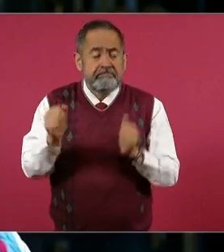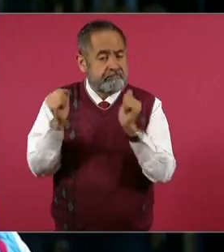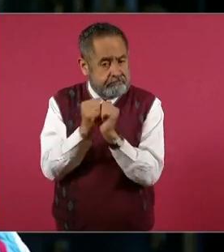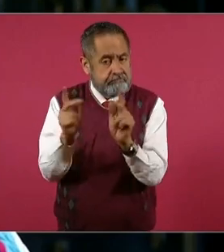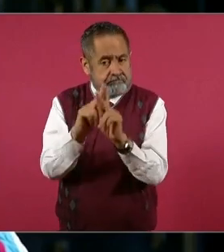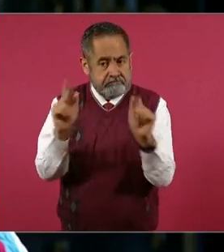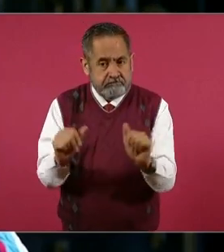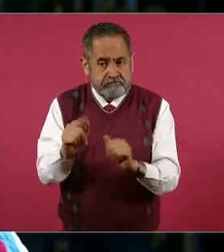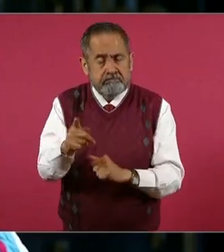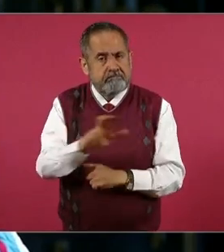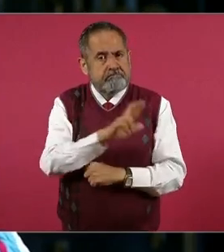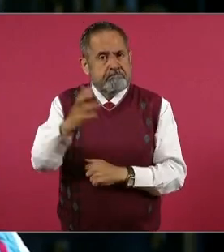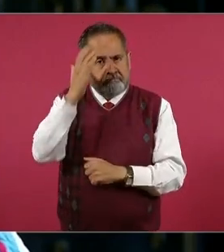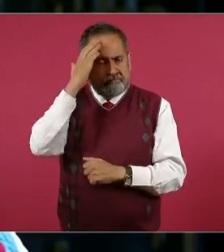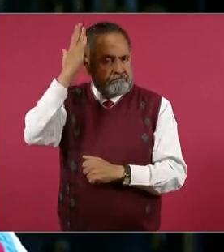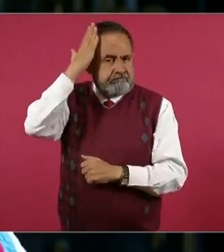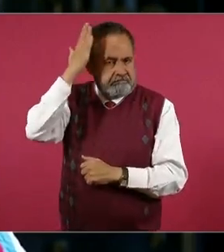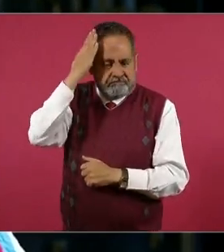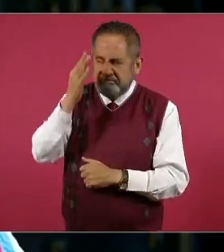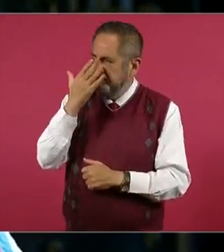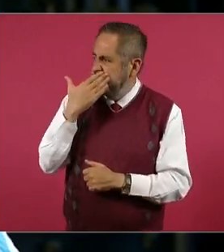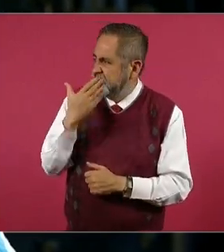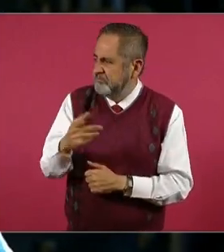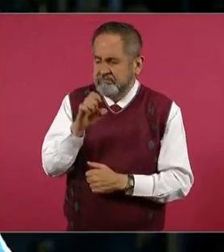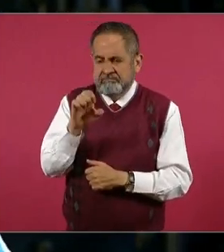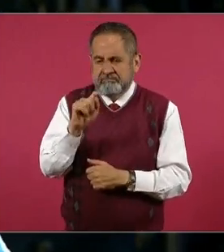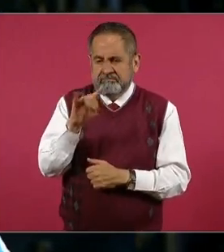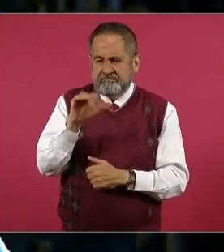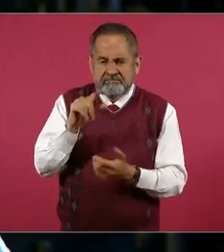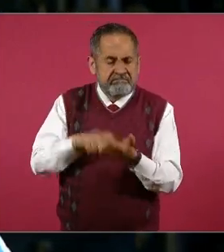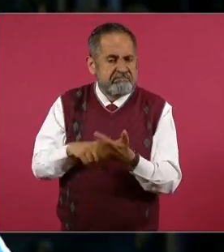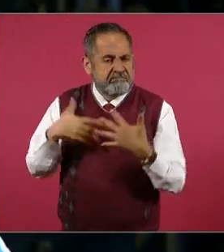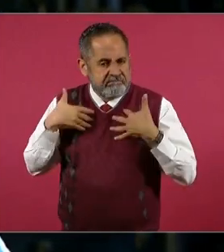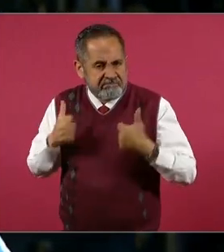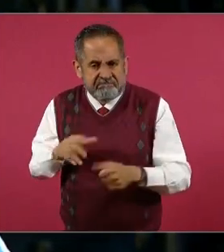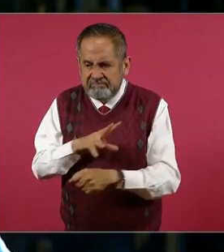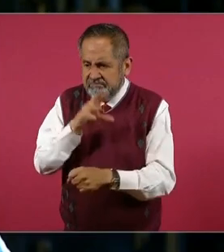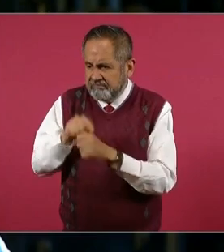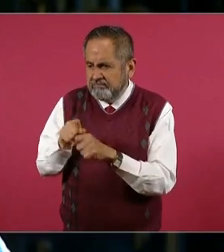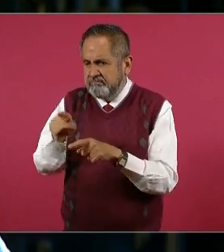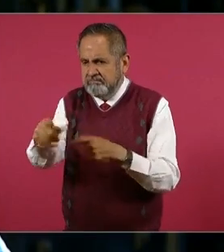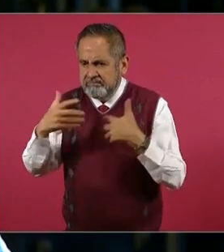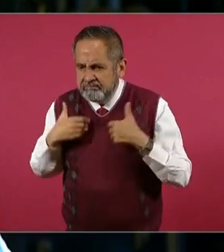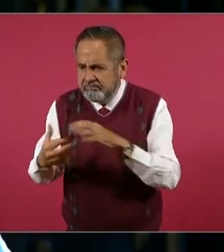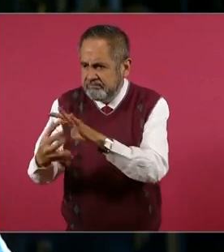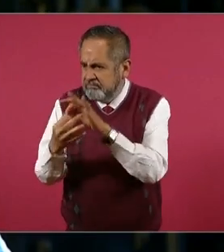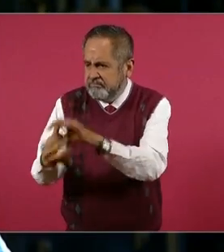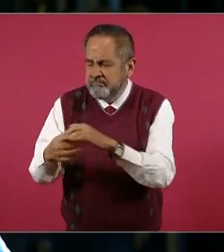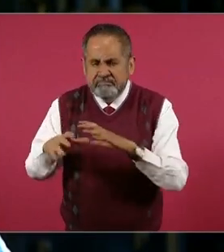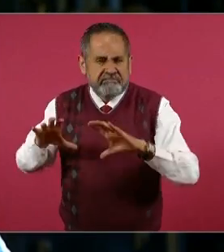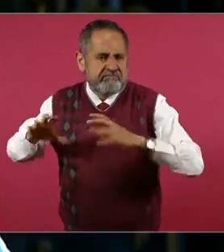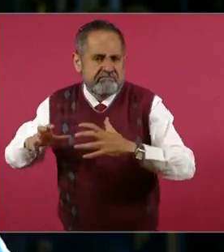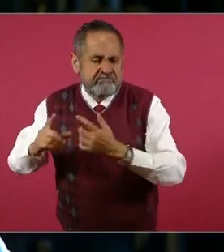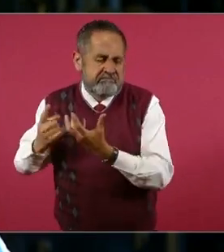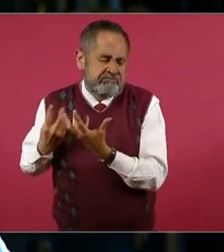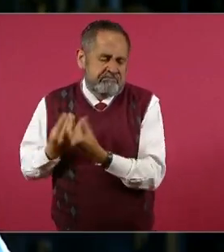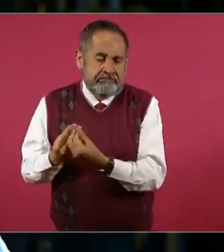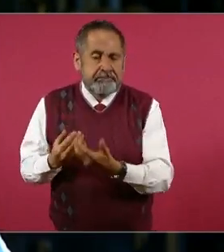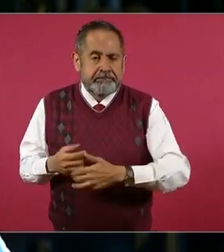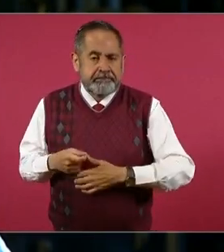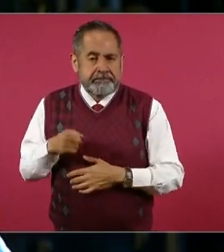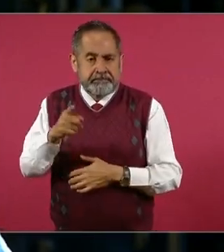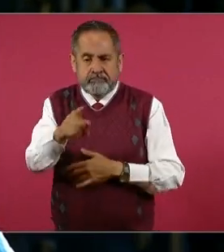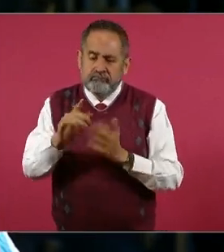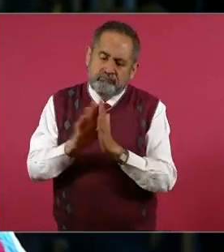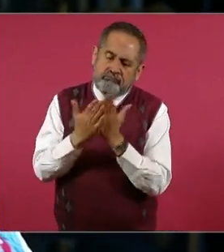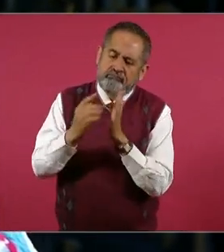su liderazgo ético y su comprensión profunda de poder del pueblo, del poder del pueblo. Las enseñanzas que